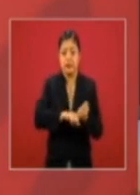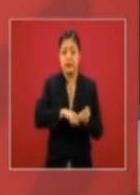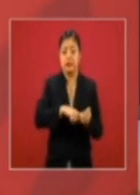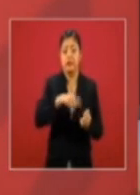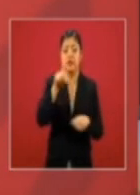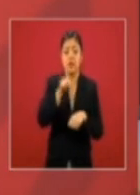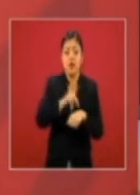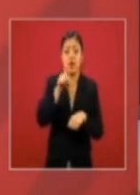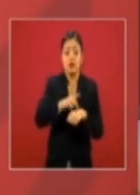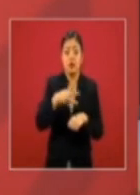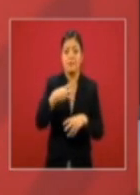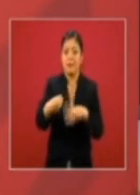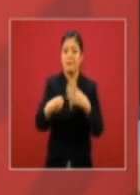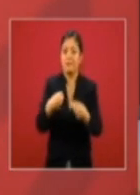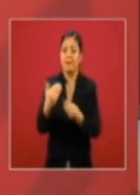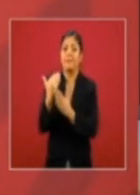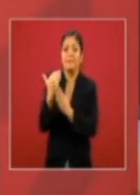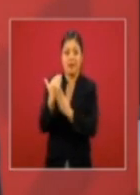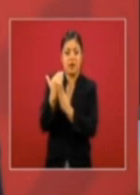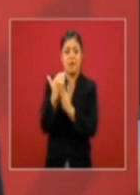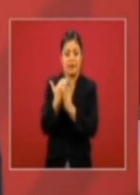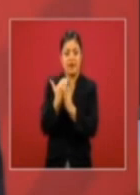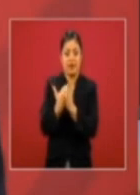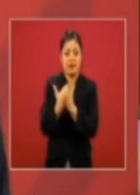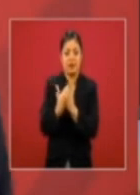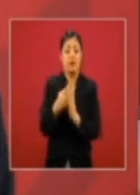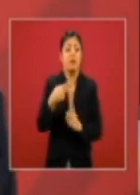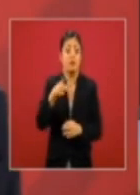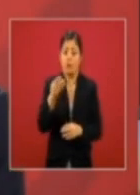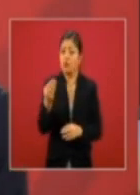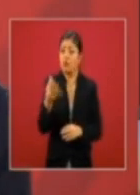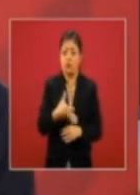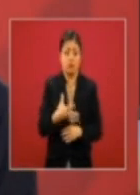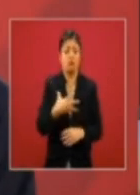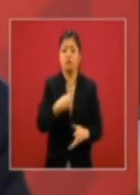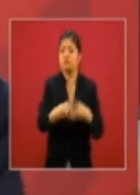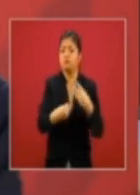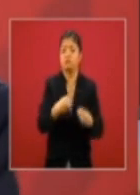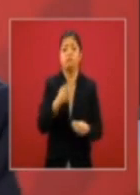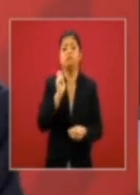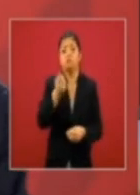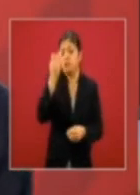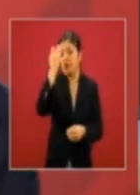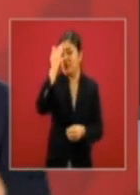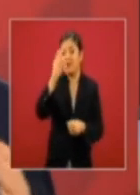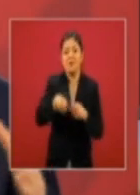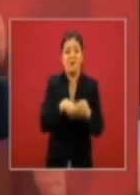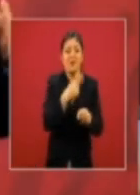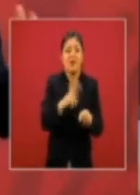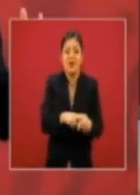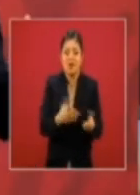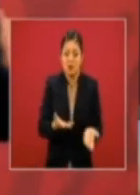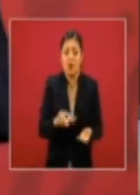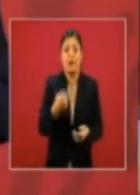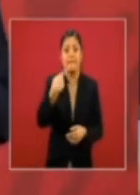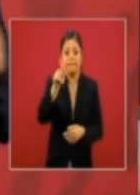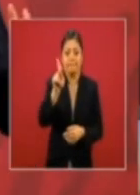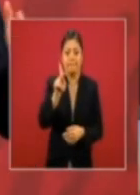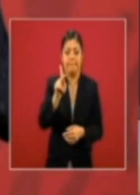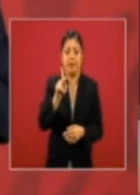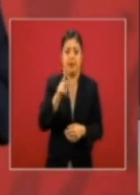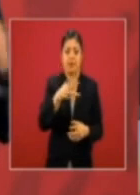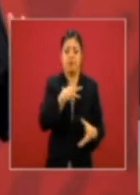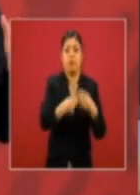cada día sean menores, pero de todos modos la epidemia tiene su curso, pero a una menor intensidad